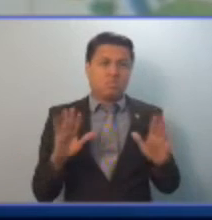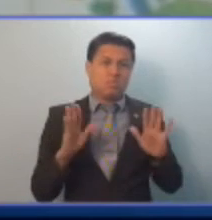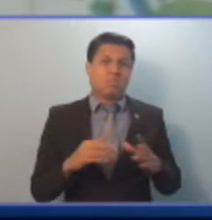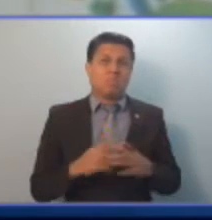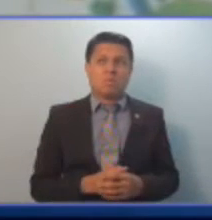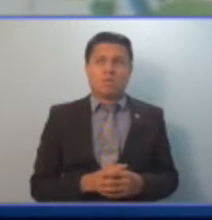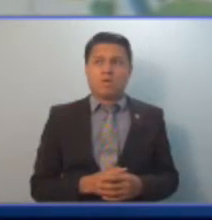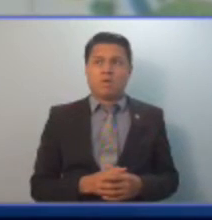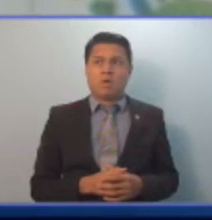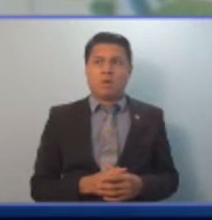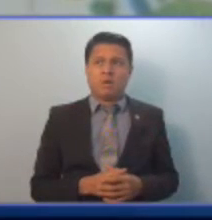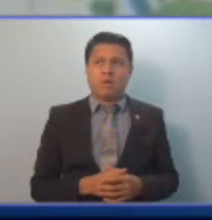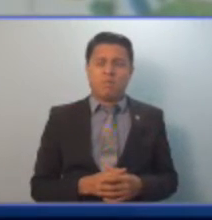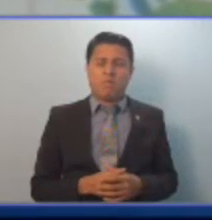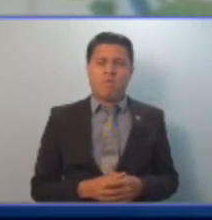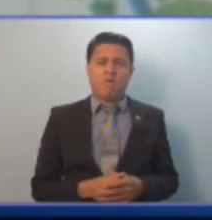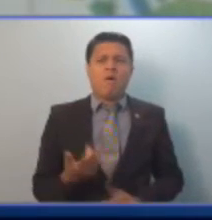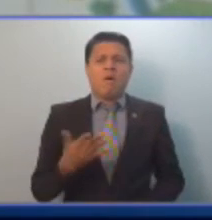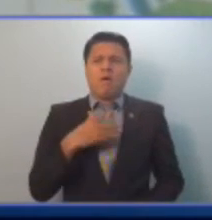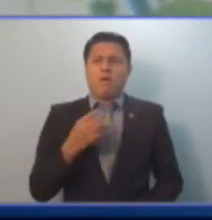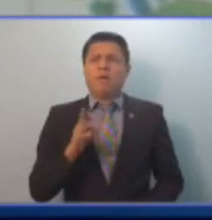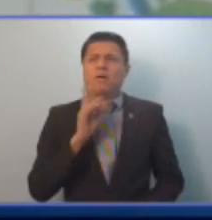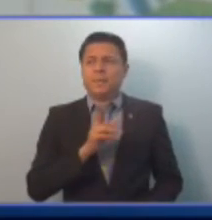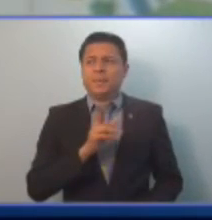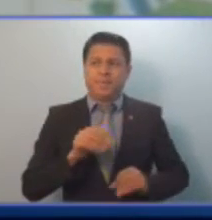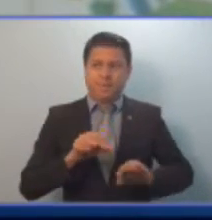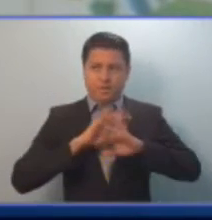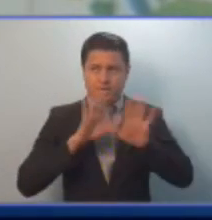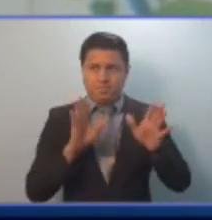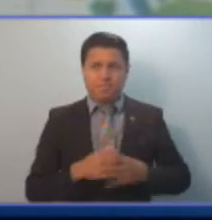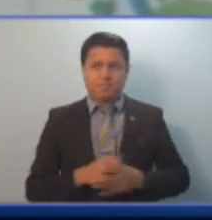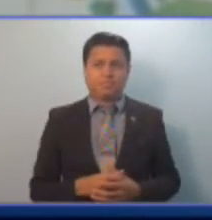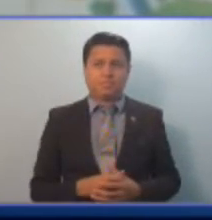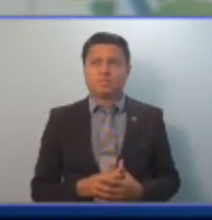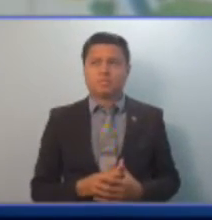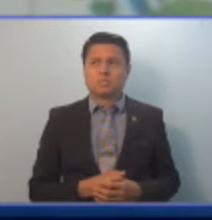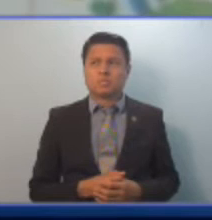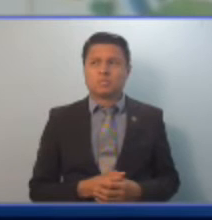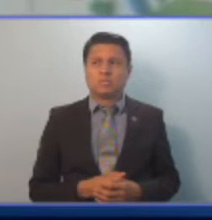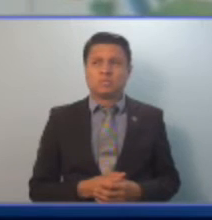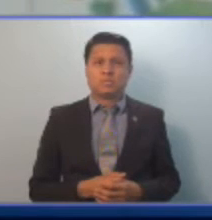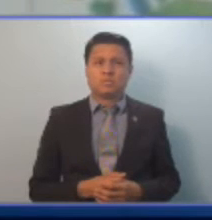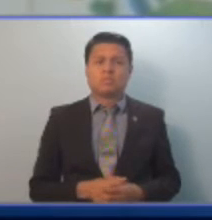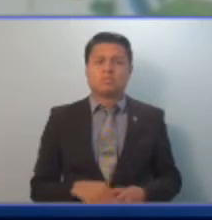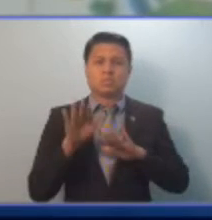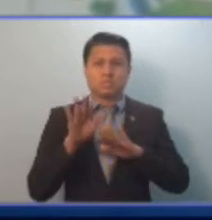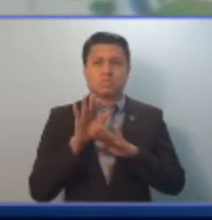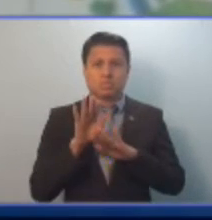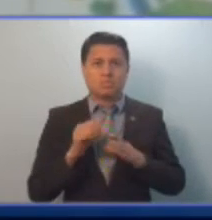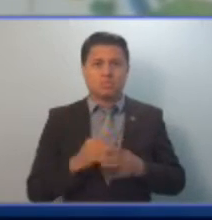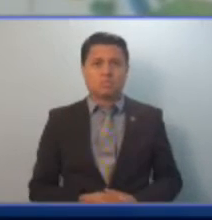Pero esa es mi respuesta, clara y tajante, ¿verdad? Gracias.